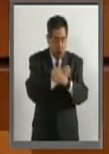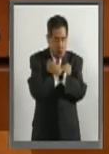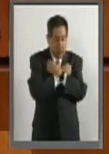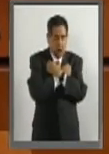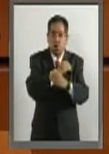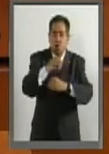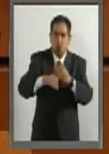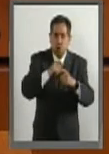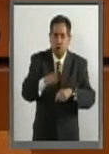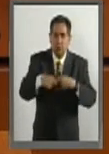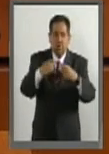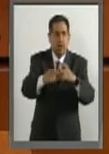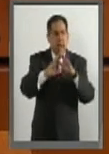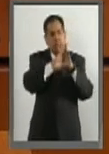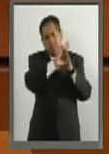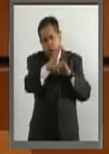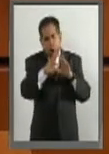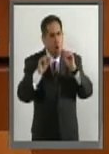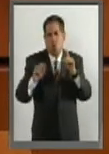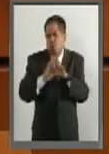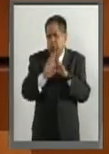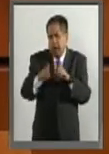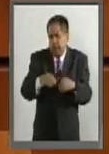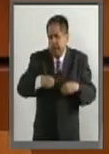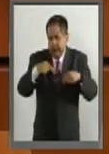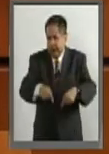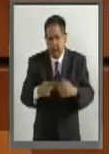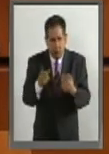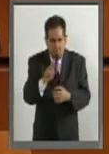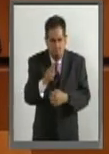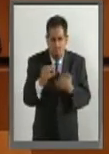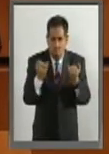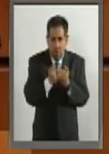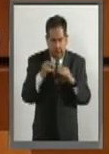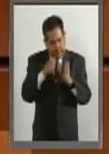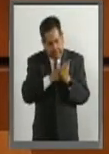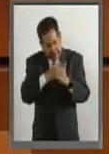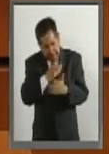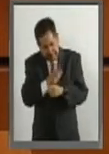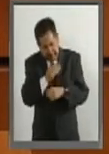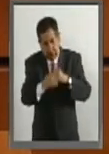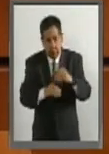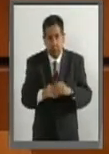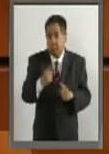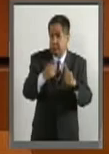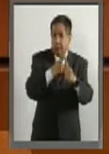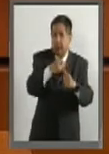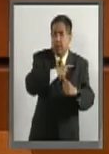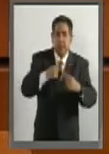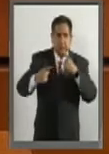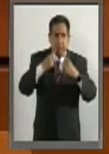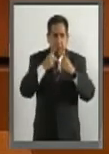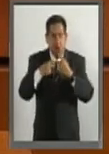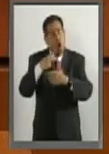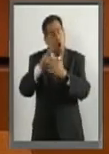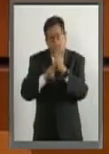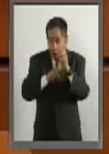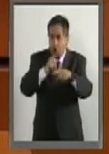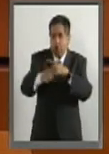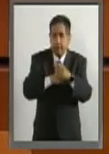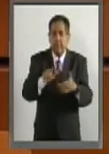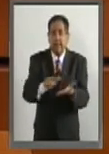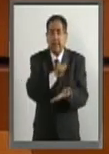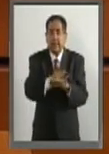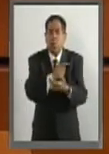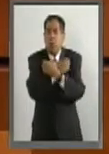todos, migrantes y no migrantes. Esto implica, en primer lugar, rediscutir una reforma educativa que no